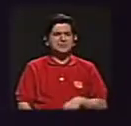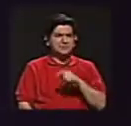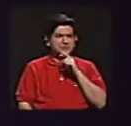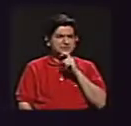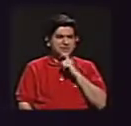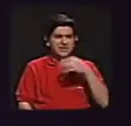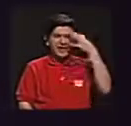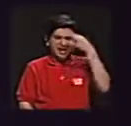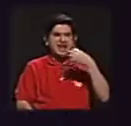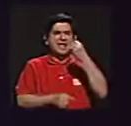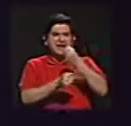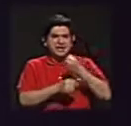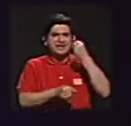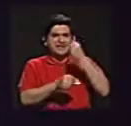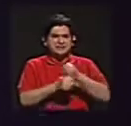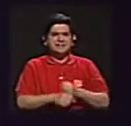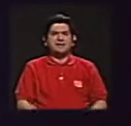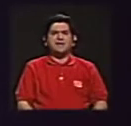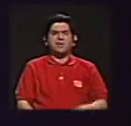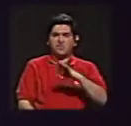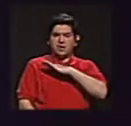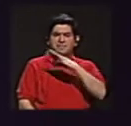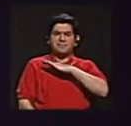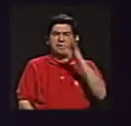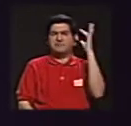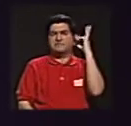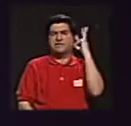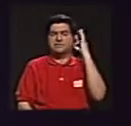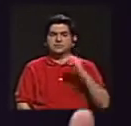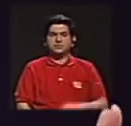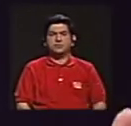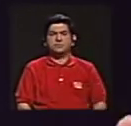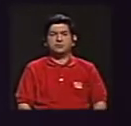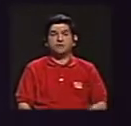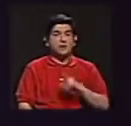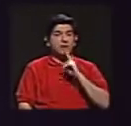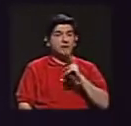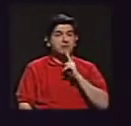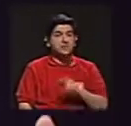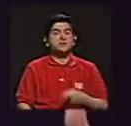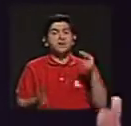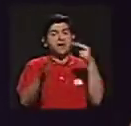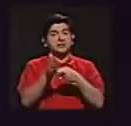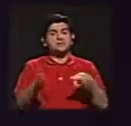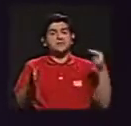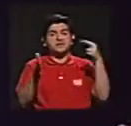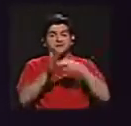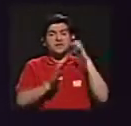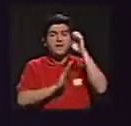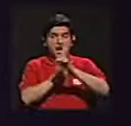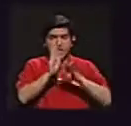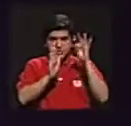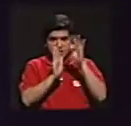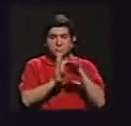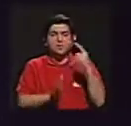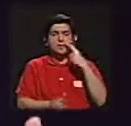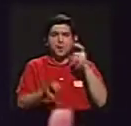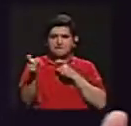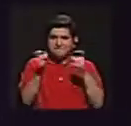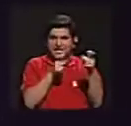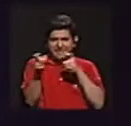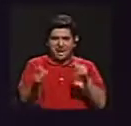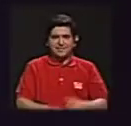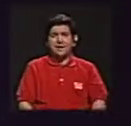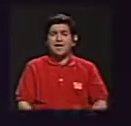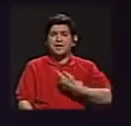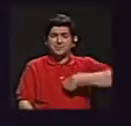se está haciendo algo en pro de la mujer y en realidad se están repitiendo estereotipos patriarcales, porque hemos